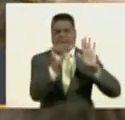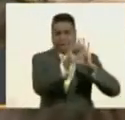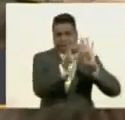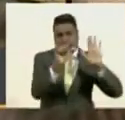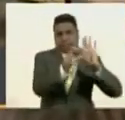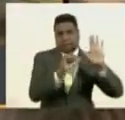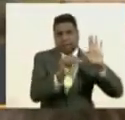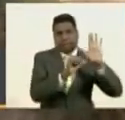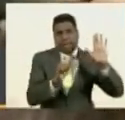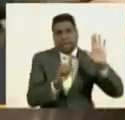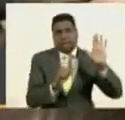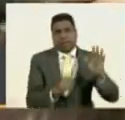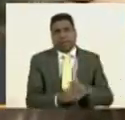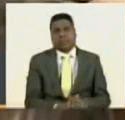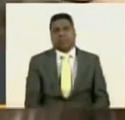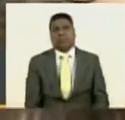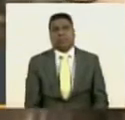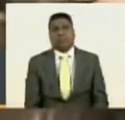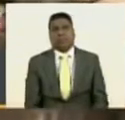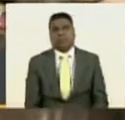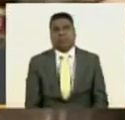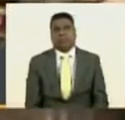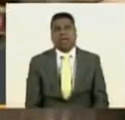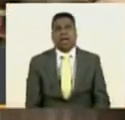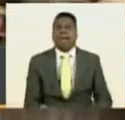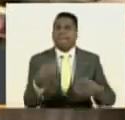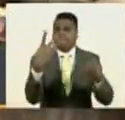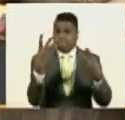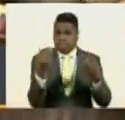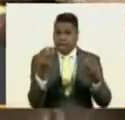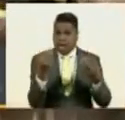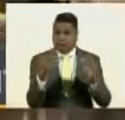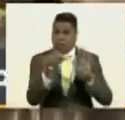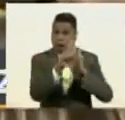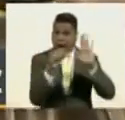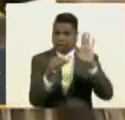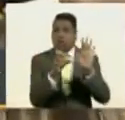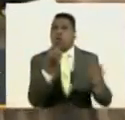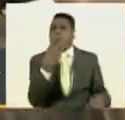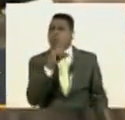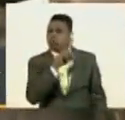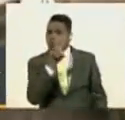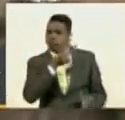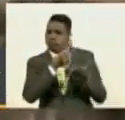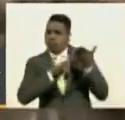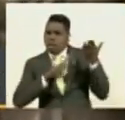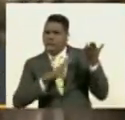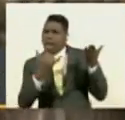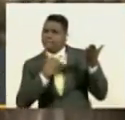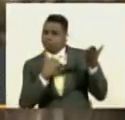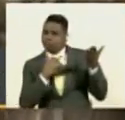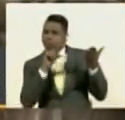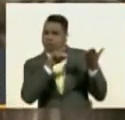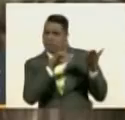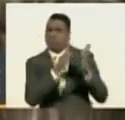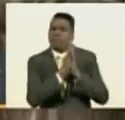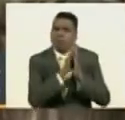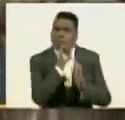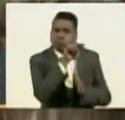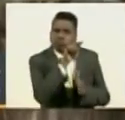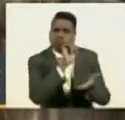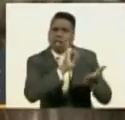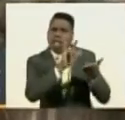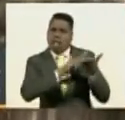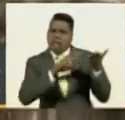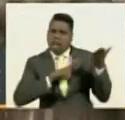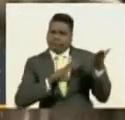indígenas, que existen los etcétera. Son varios artículos. Sería bueno que los leyeras bien, porque son muy... Promueve la Iglesia Católica